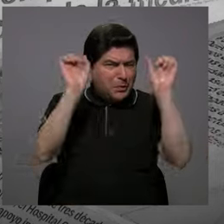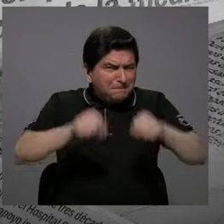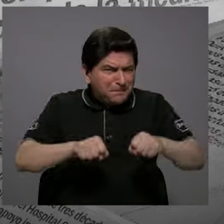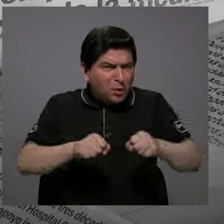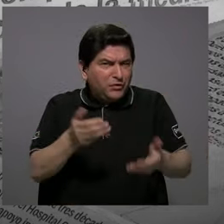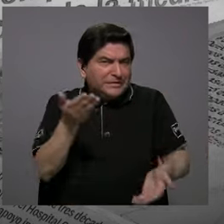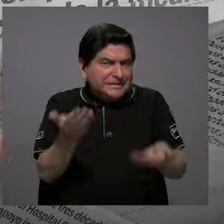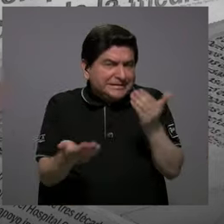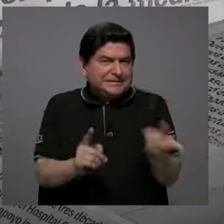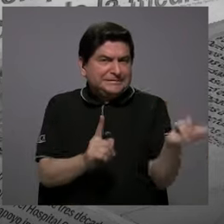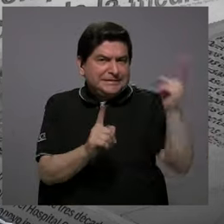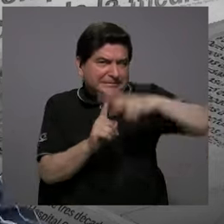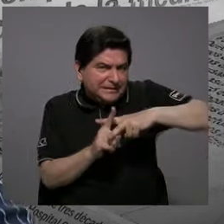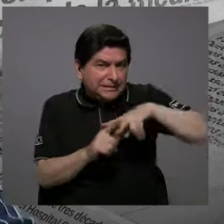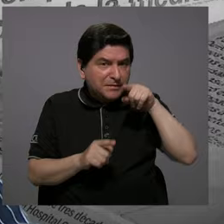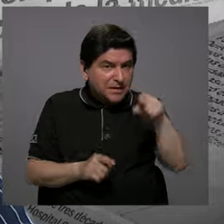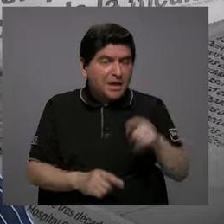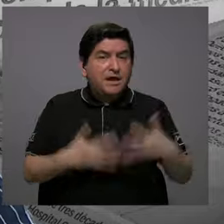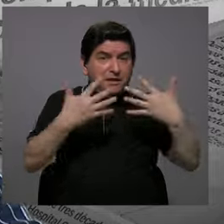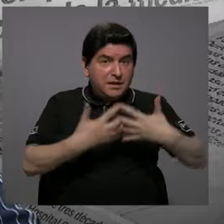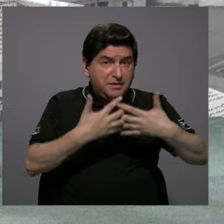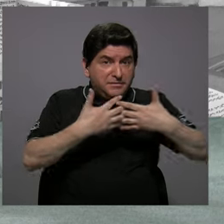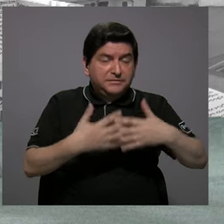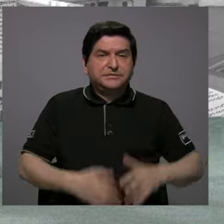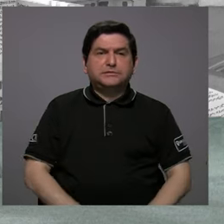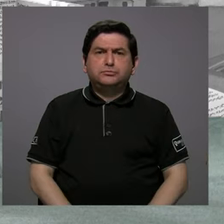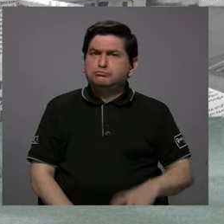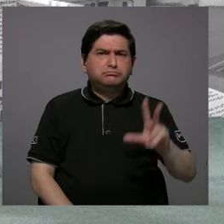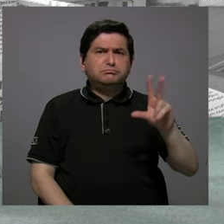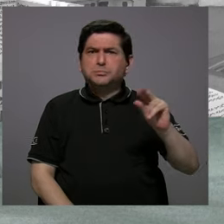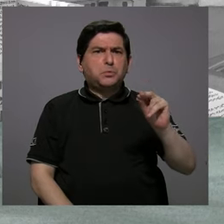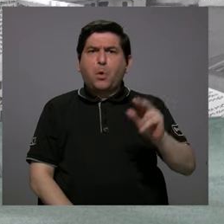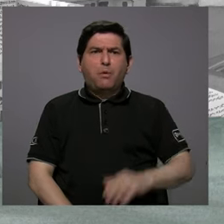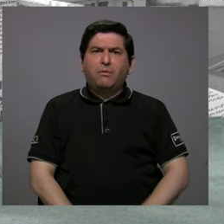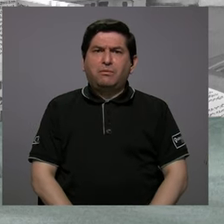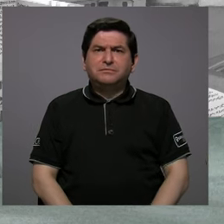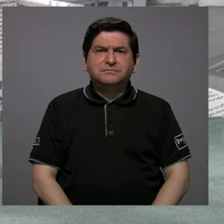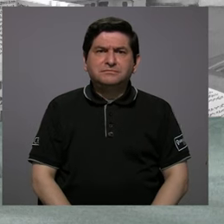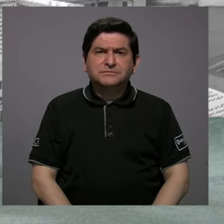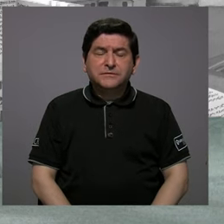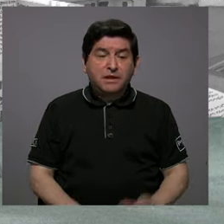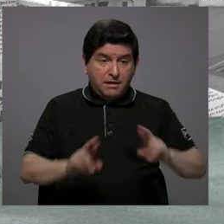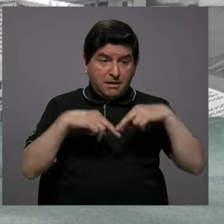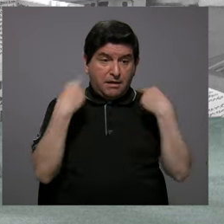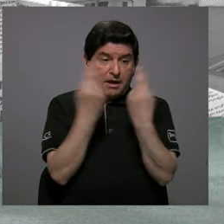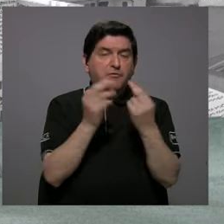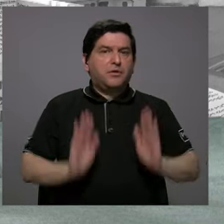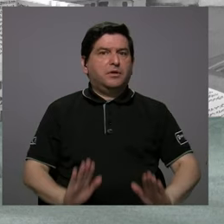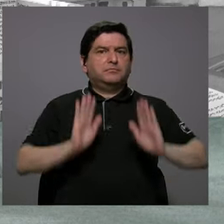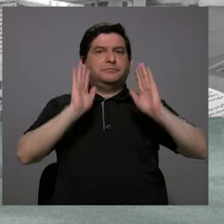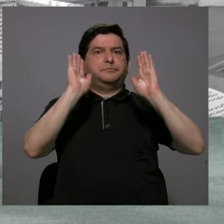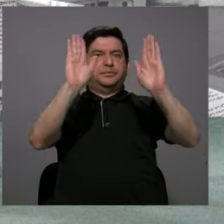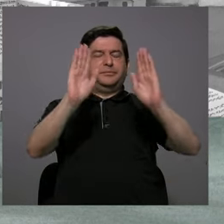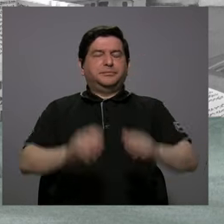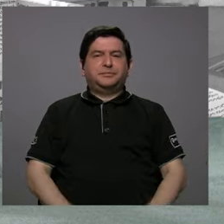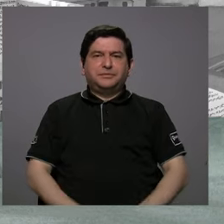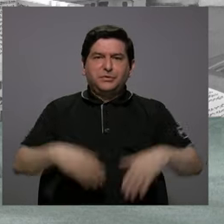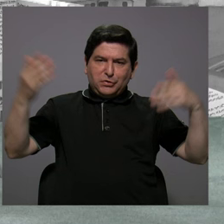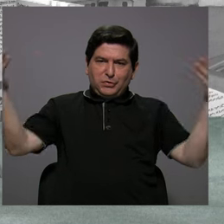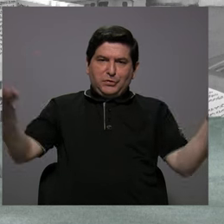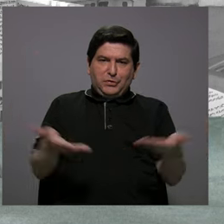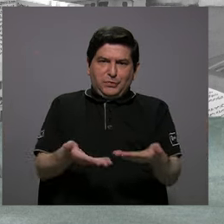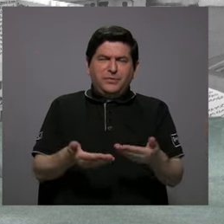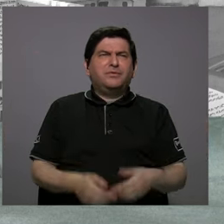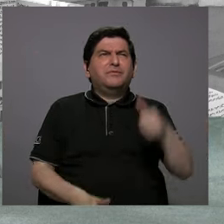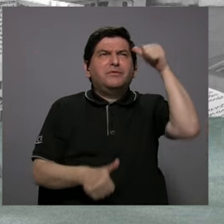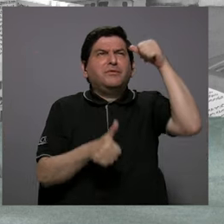eh aplicar esto en las empresas no en realidad la verdad que a la reunión fue fantástica nos han recibido en este